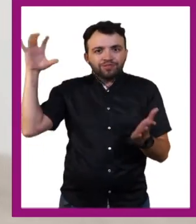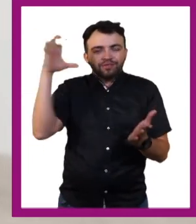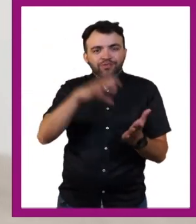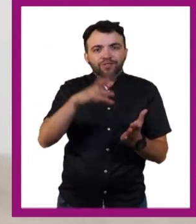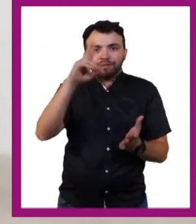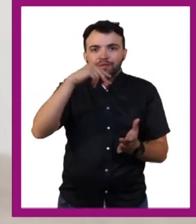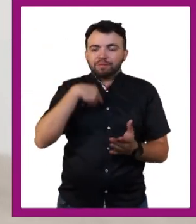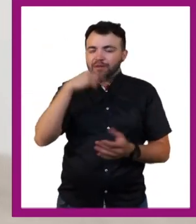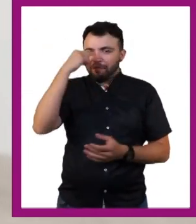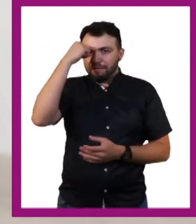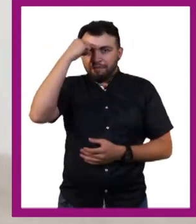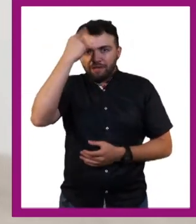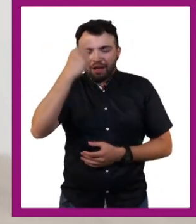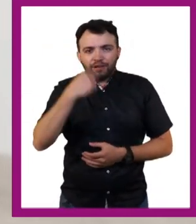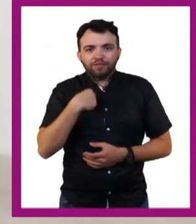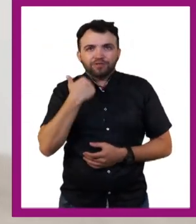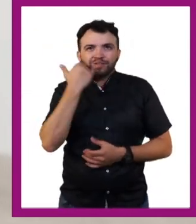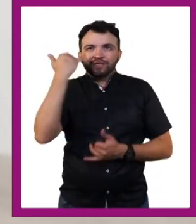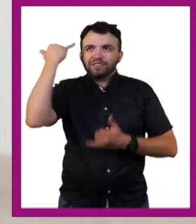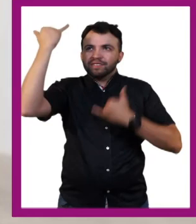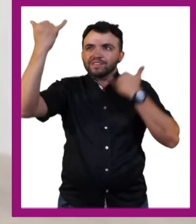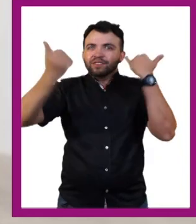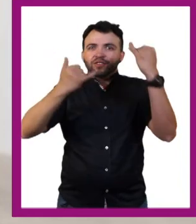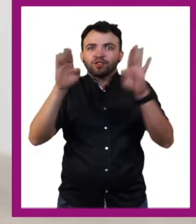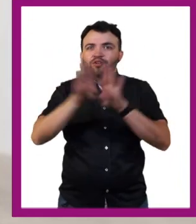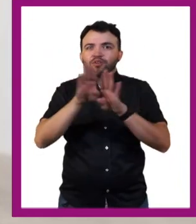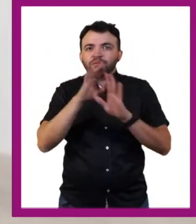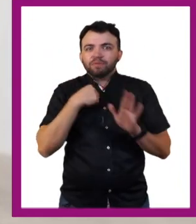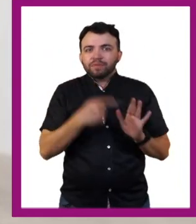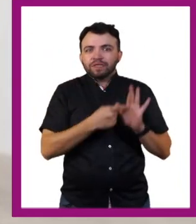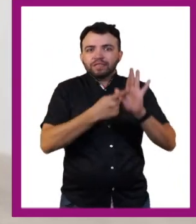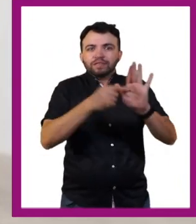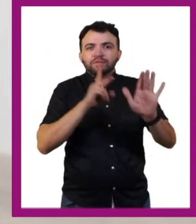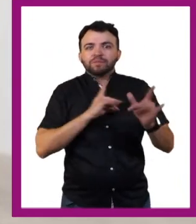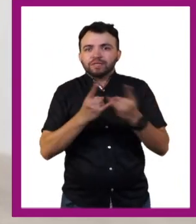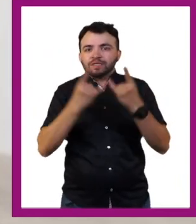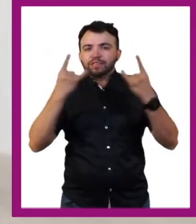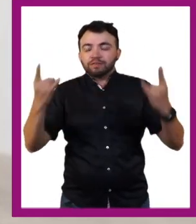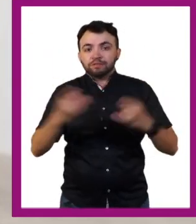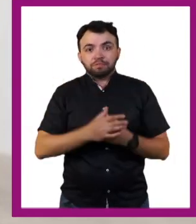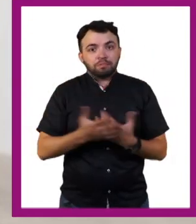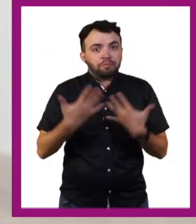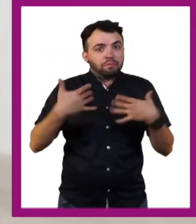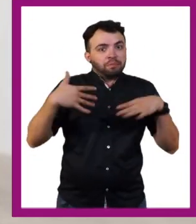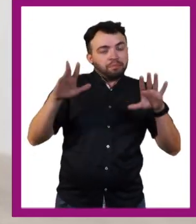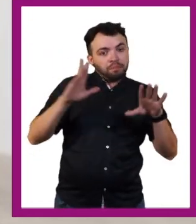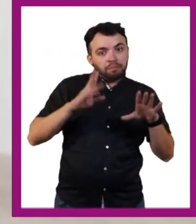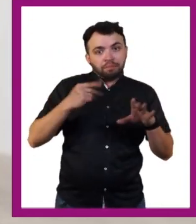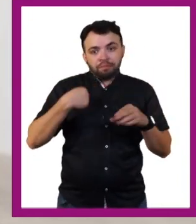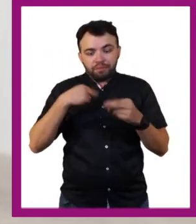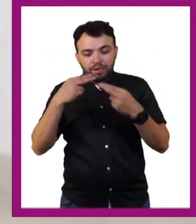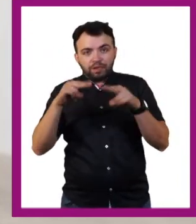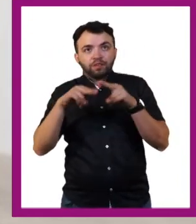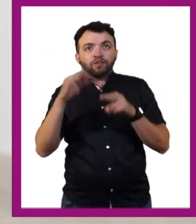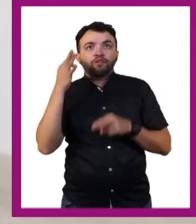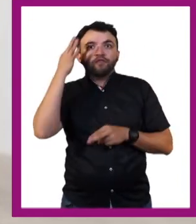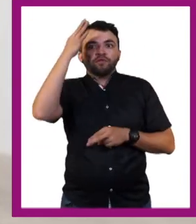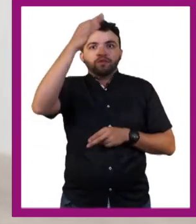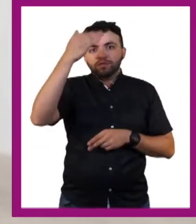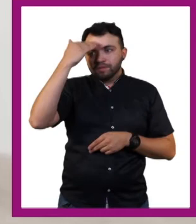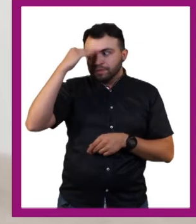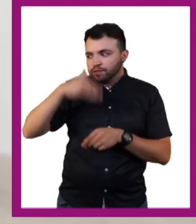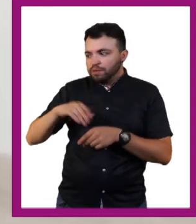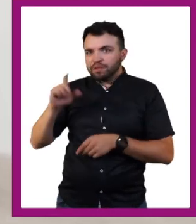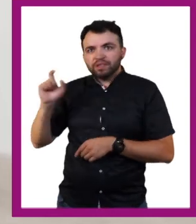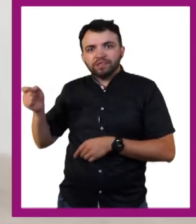montón de ideas para dejar testimonio de mi historia, pero de manera creativa. Y quién sabe, tal vez mis nietos sepan más de mi vida y de mi